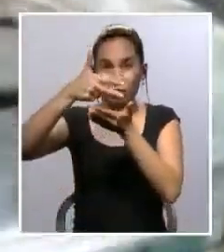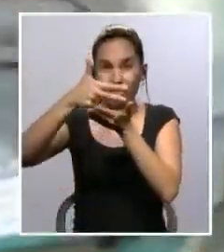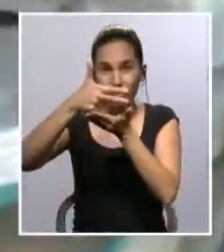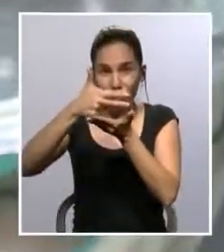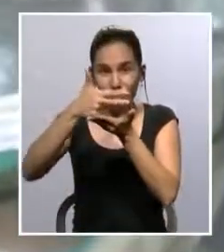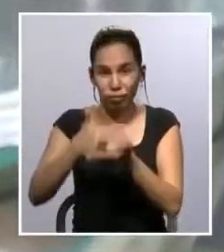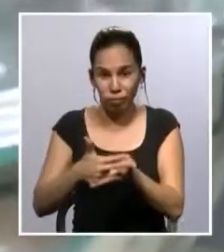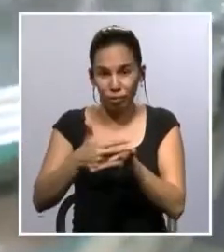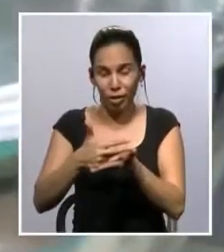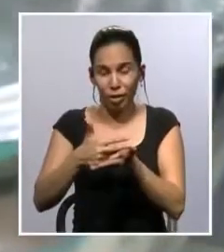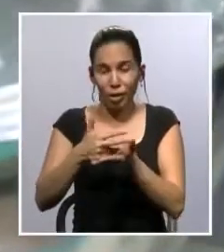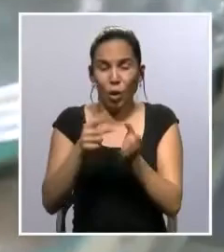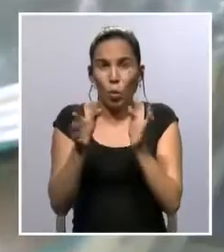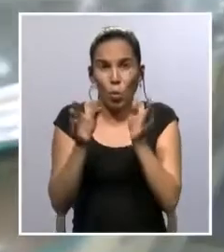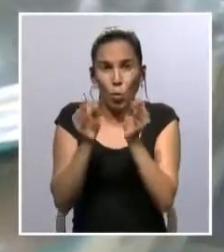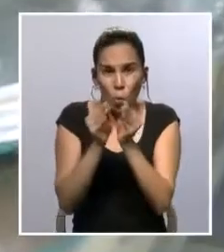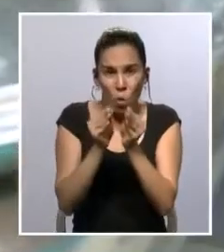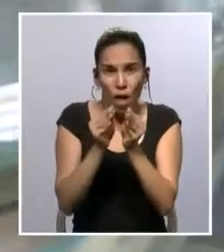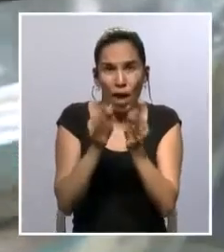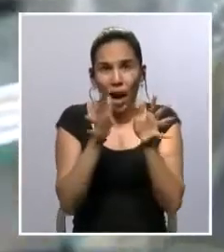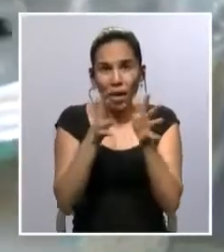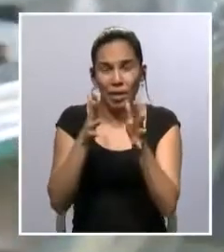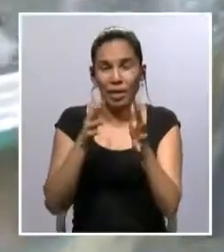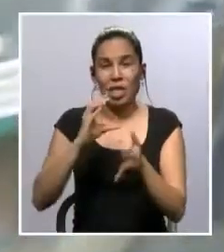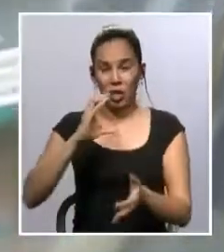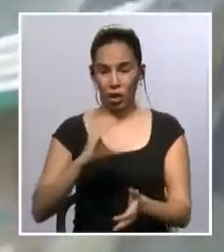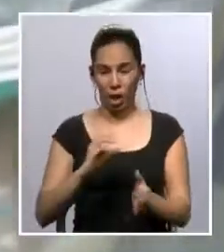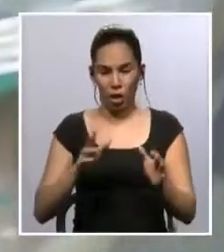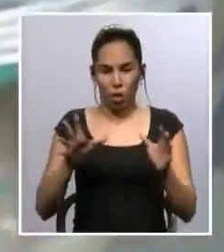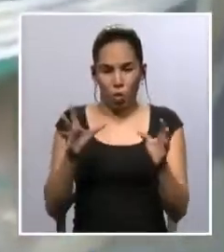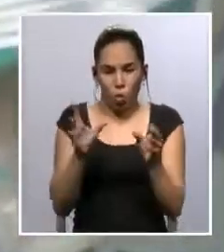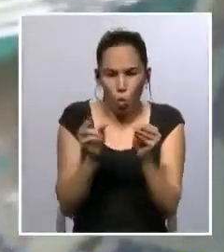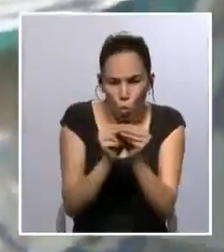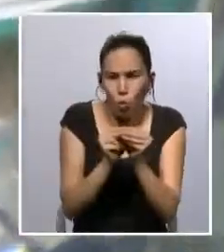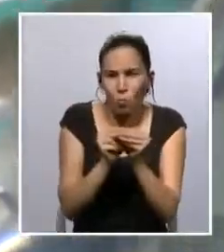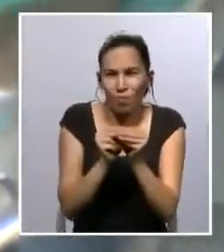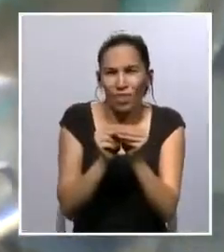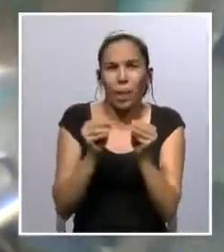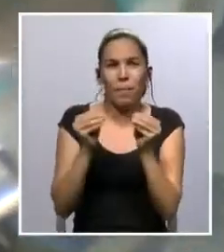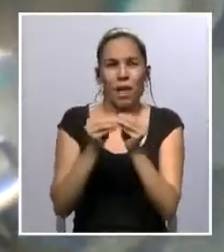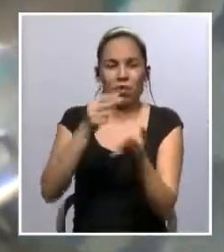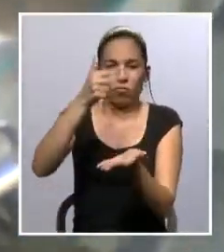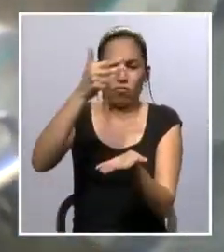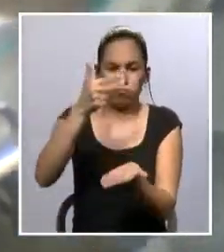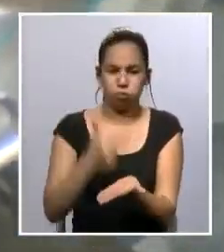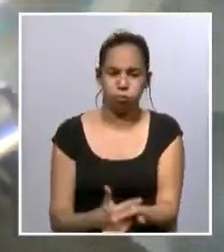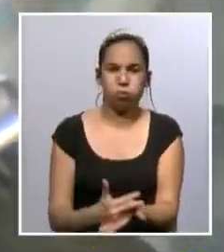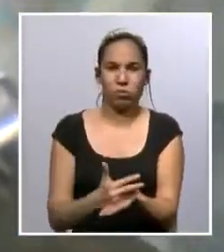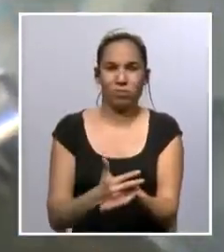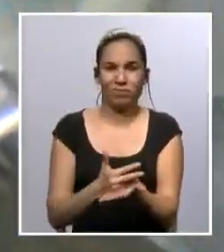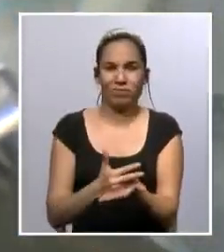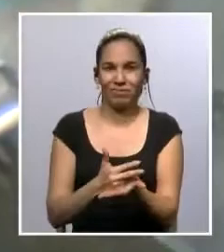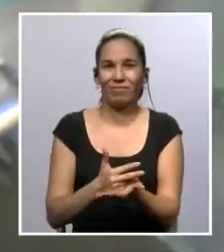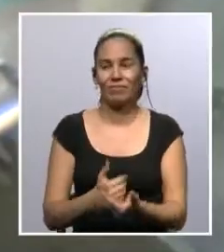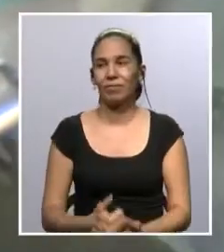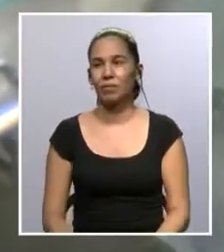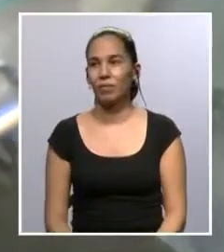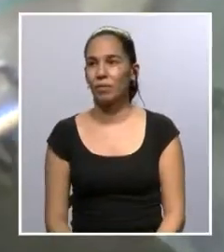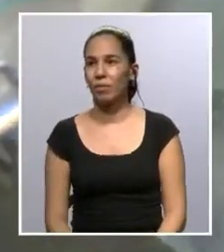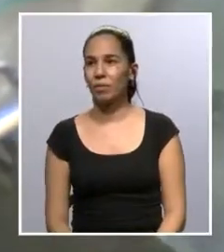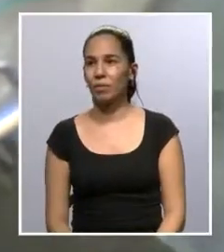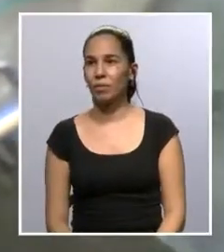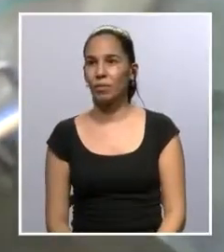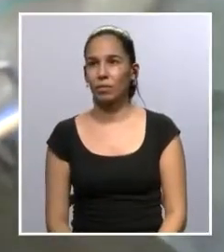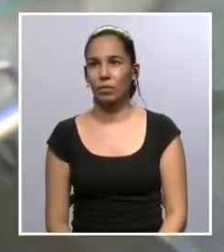Con el aire comprimido es la misma cantidad de aire, pero ahora el submarino se fue hasta el fondo completamente.